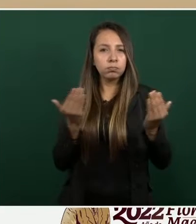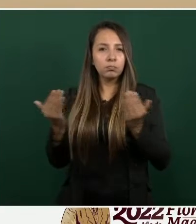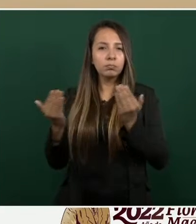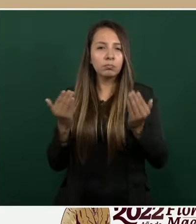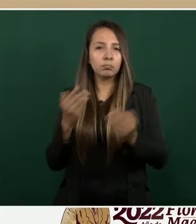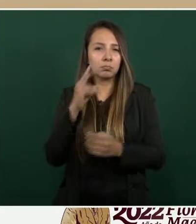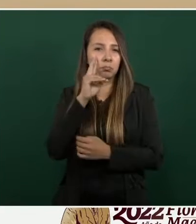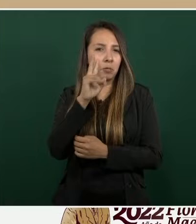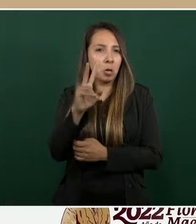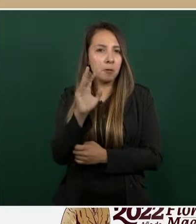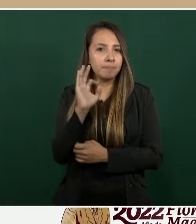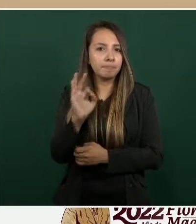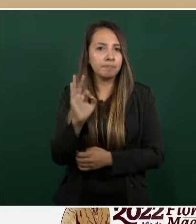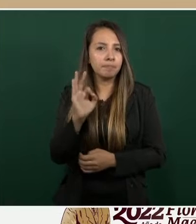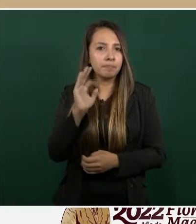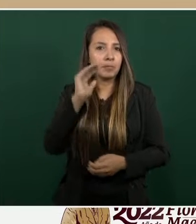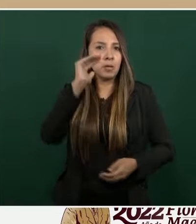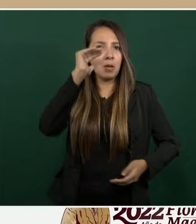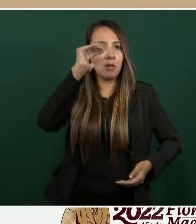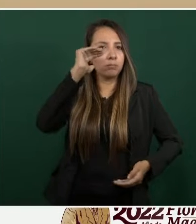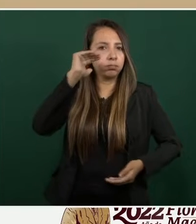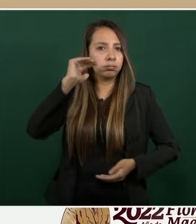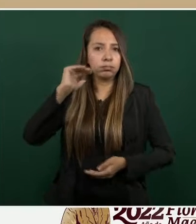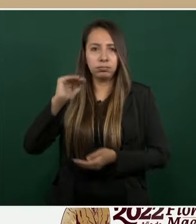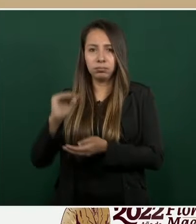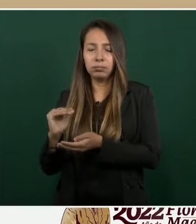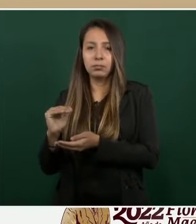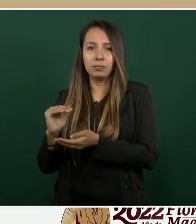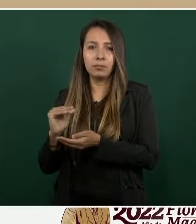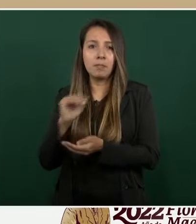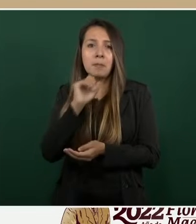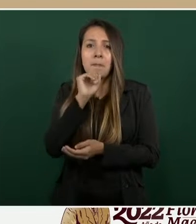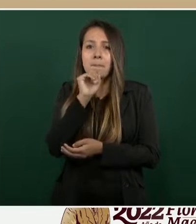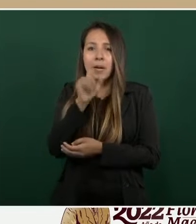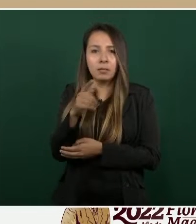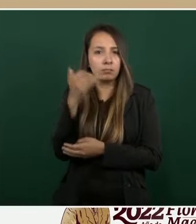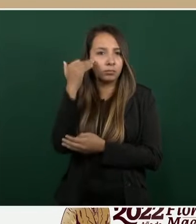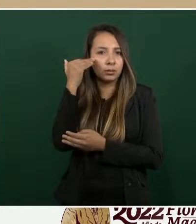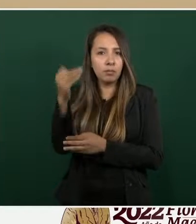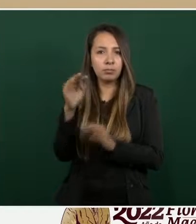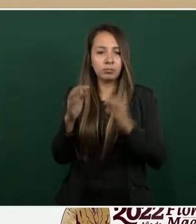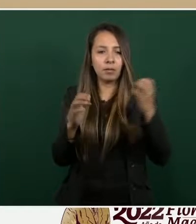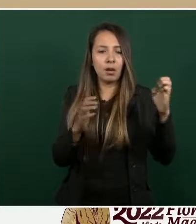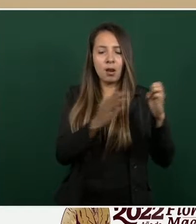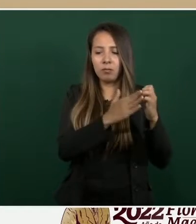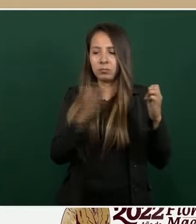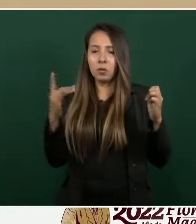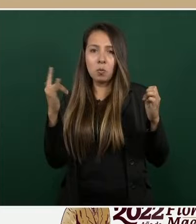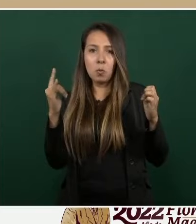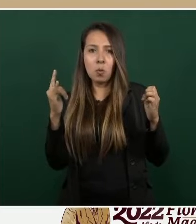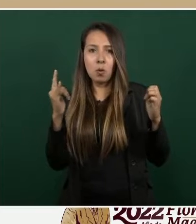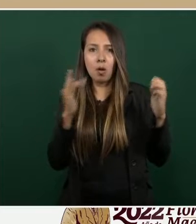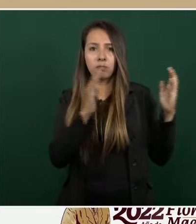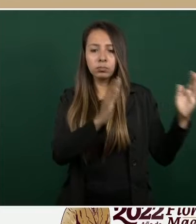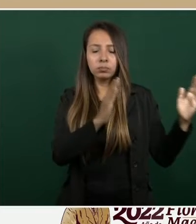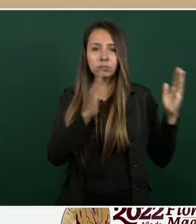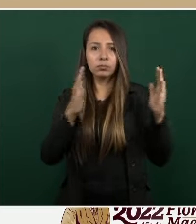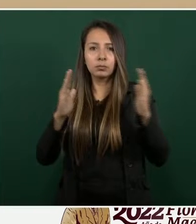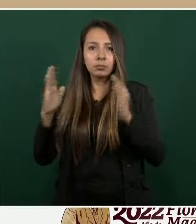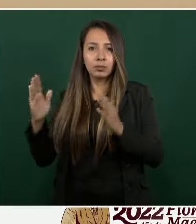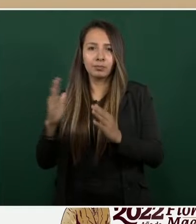respecto a los al mismo periodo del año anterior, que es de 8.7,